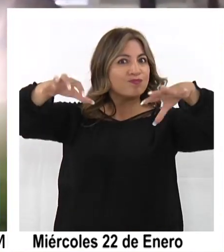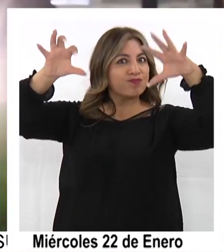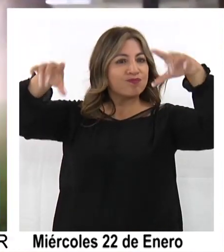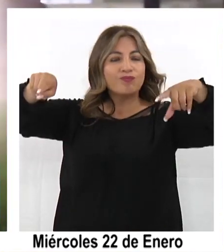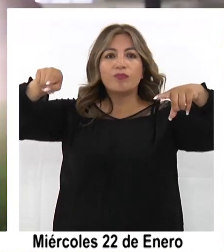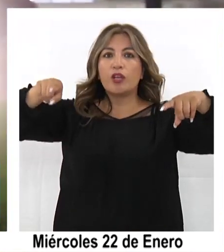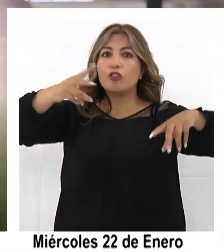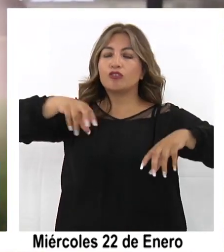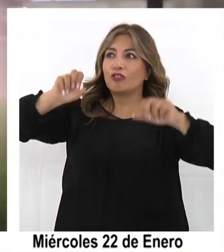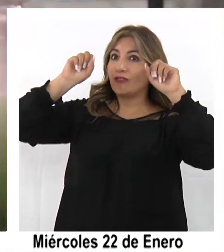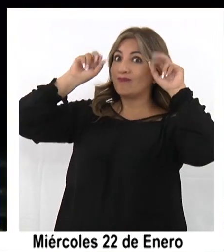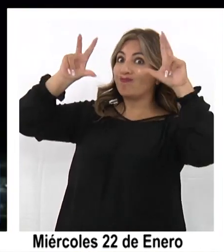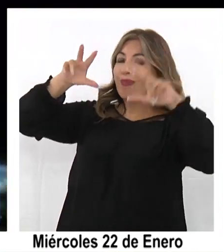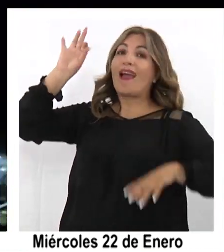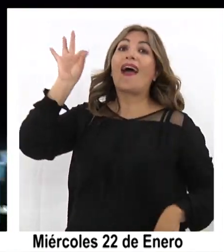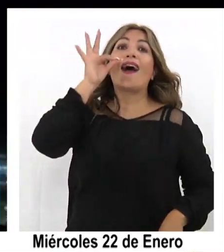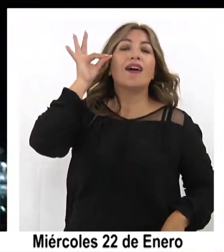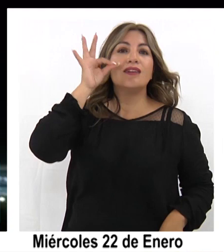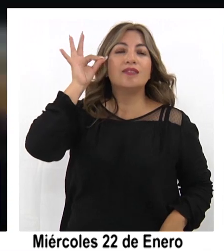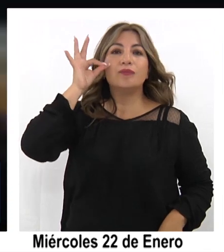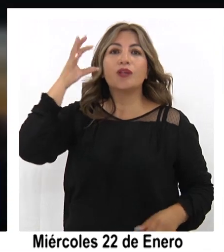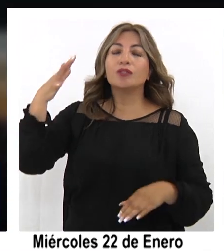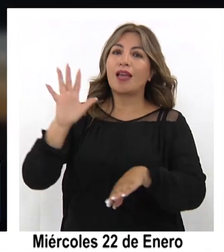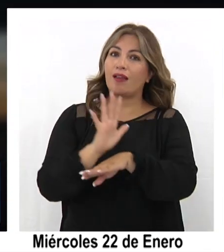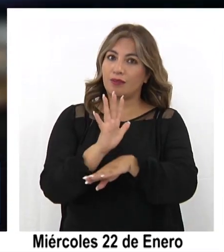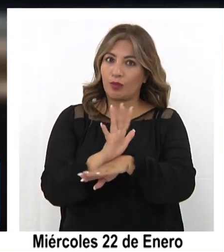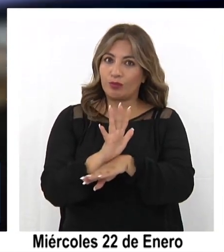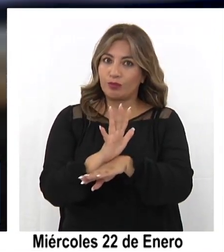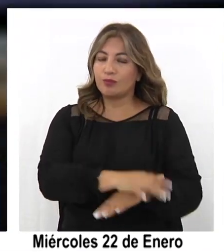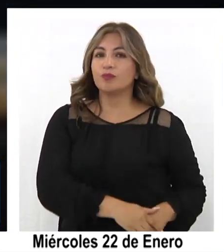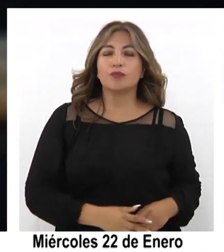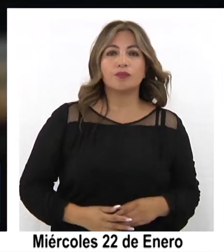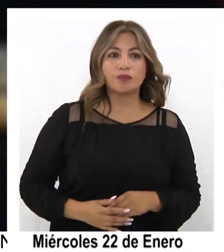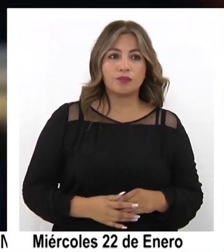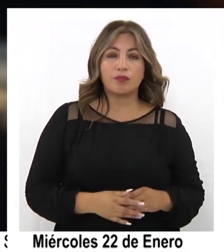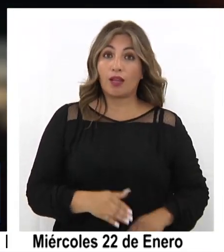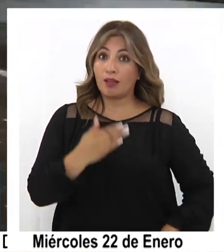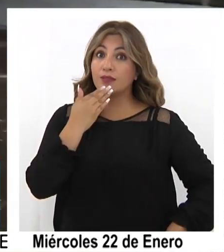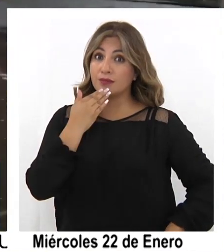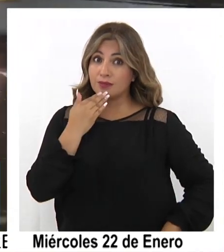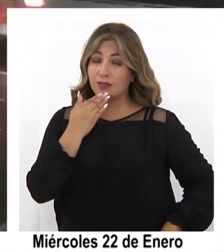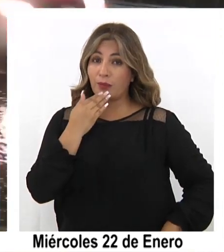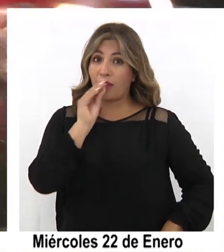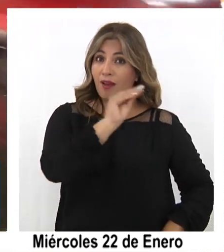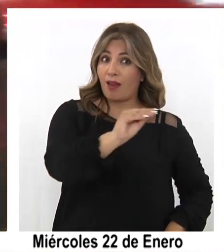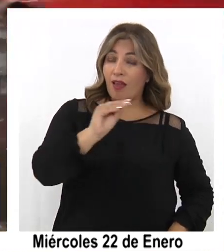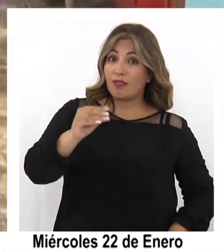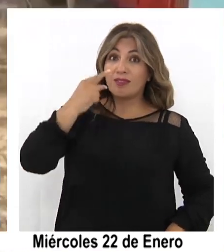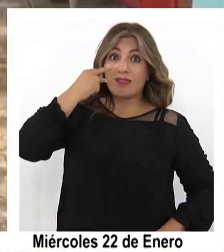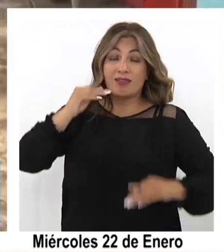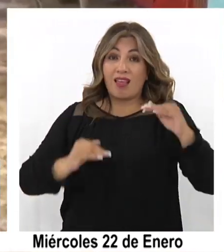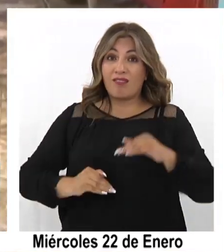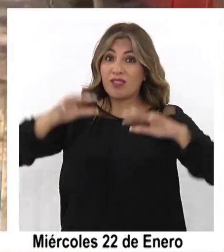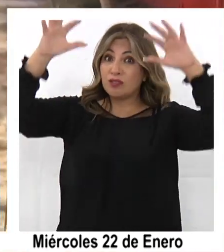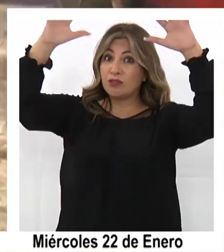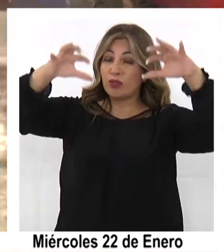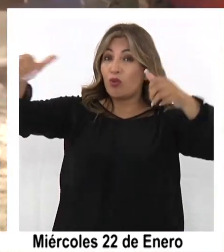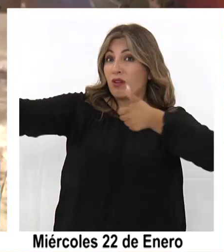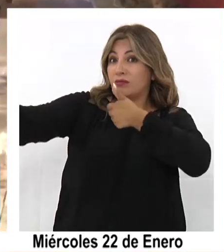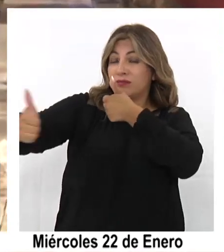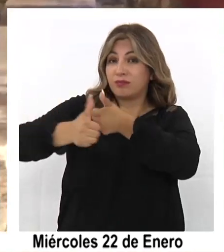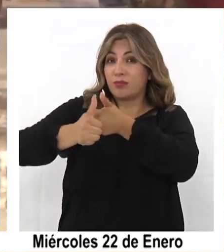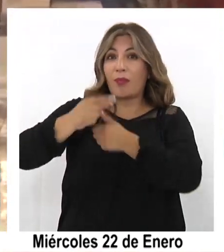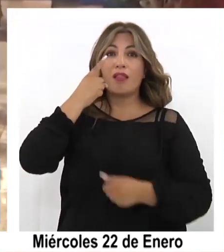precipitaciones que mantienen el alerta amarilla a la provincia del Tamarugal. Además de anuncios por posibles